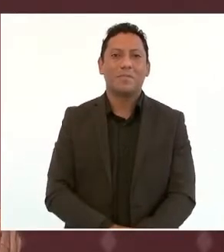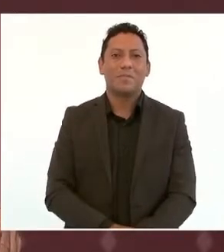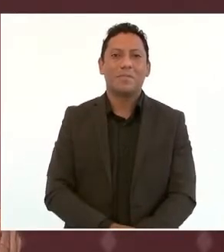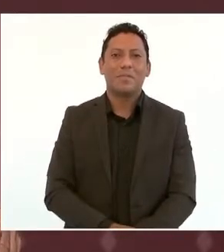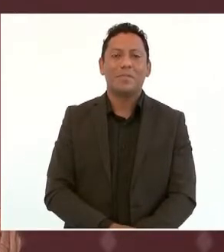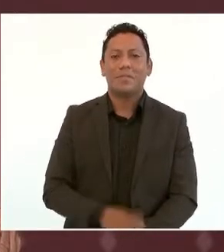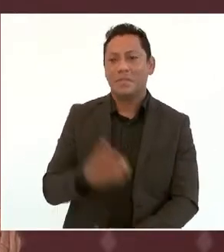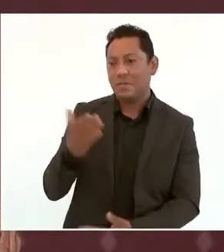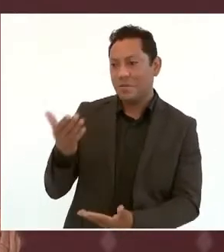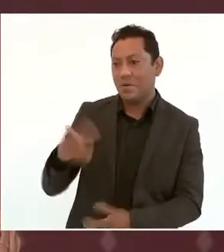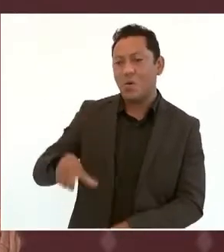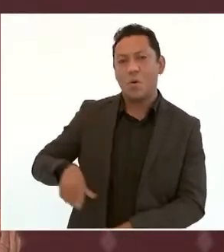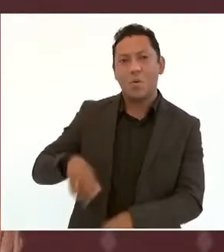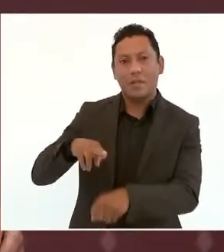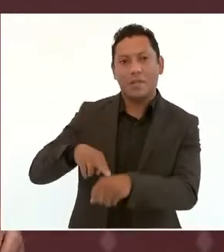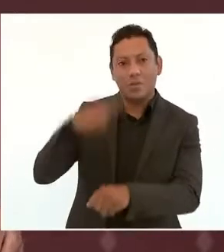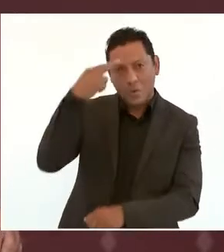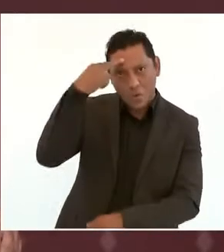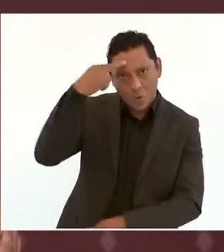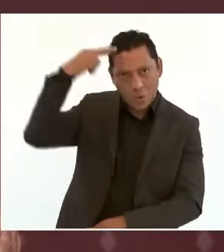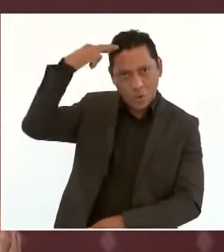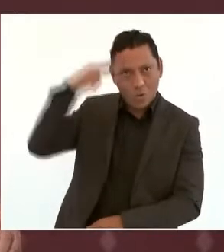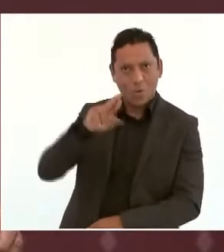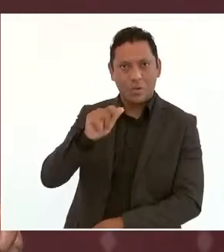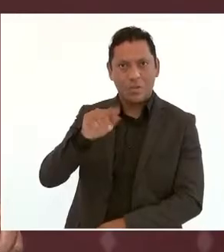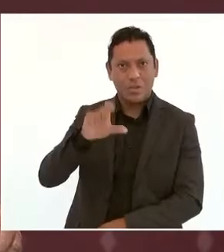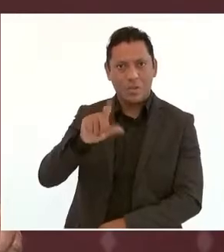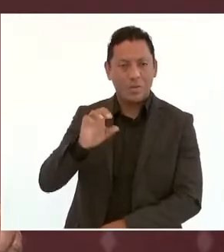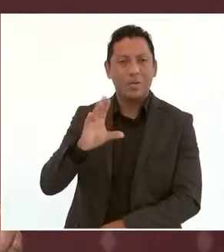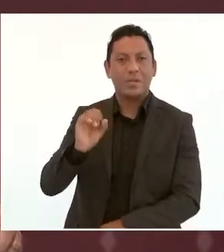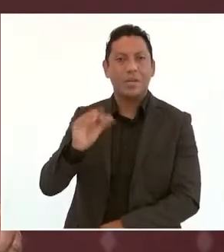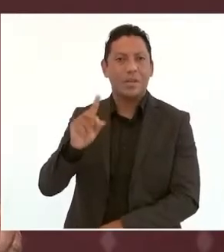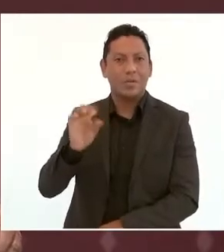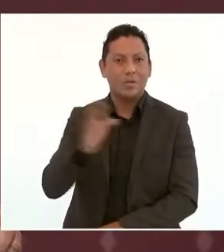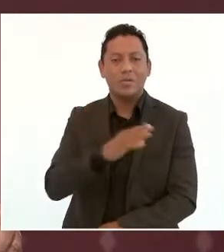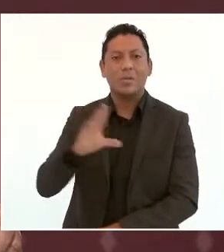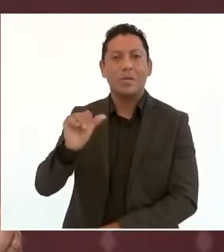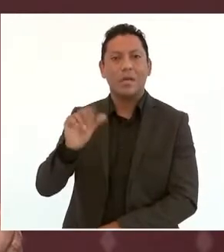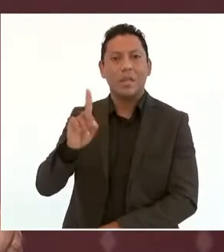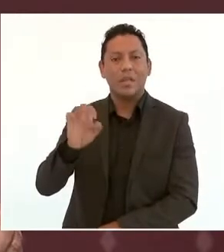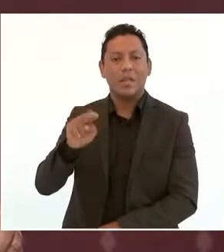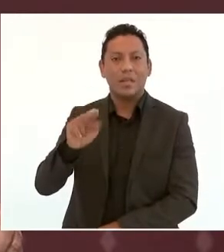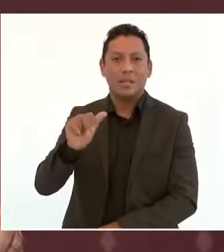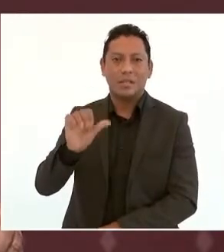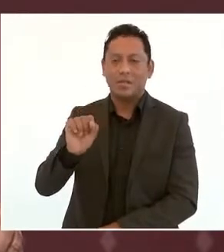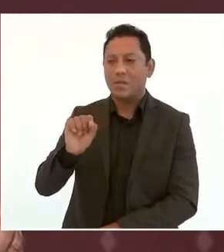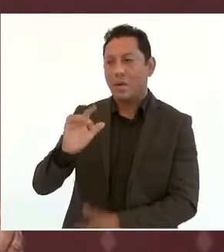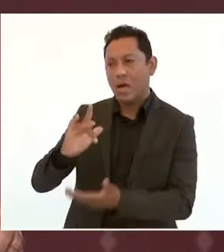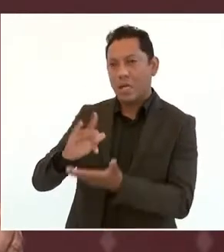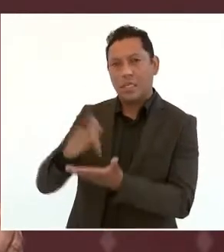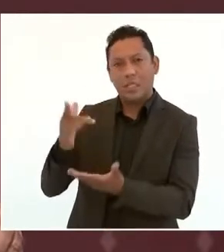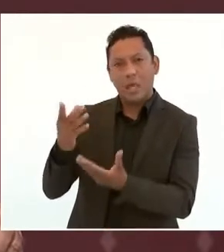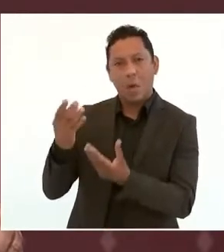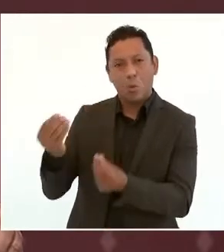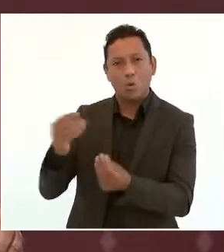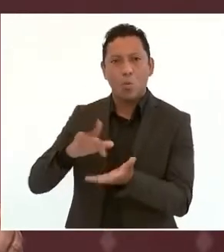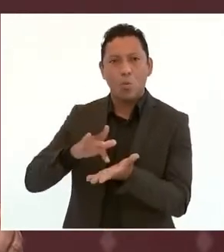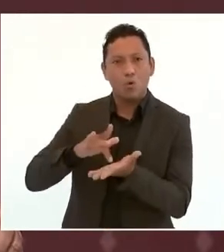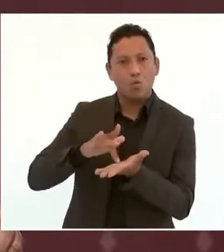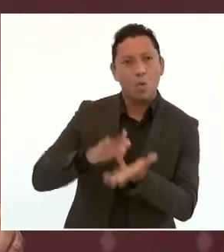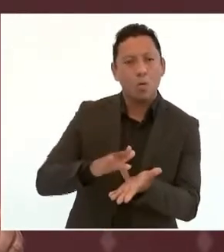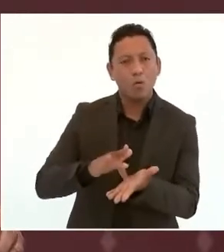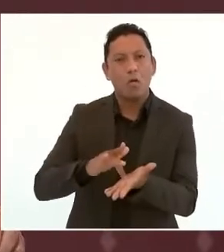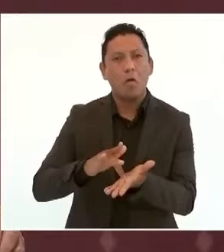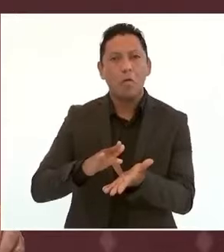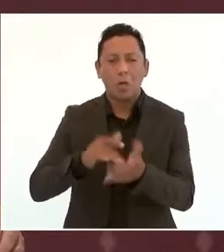Ciudadano gobernador Rutilio Escandón Cadenas, muchas gracias por su apoyo, por su